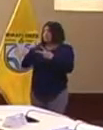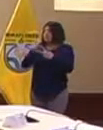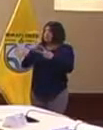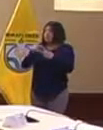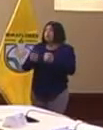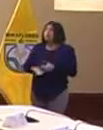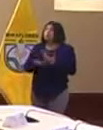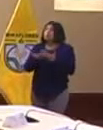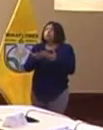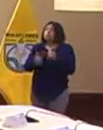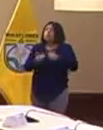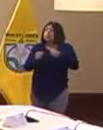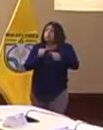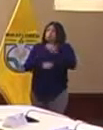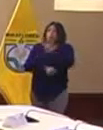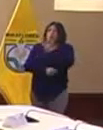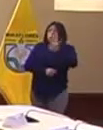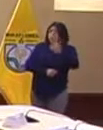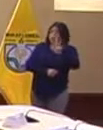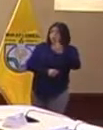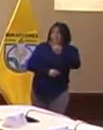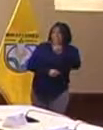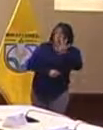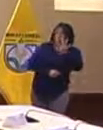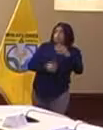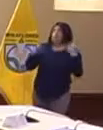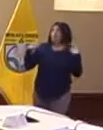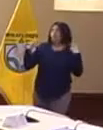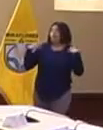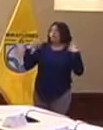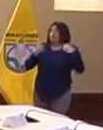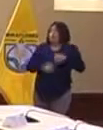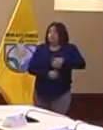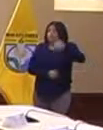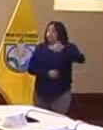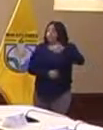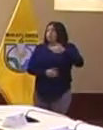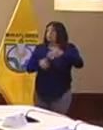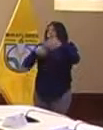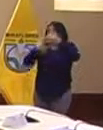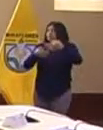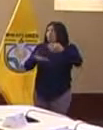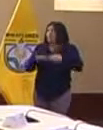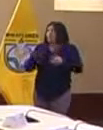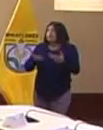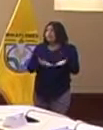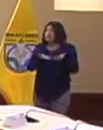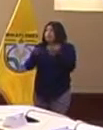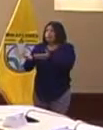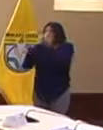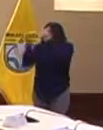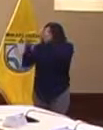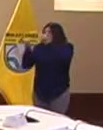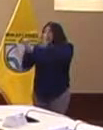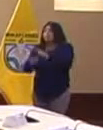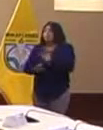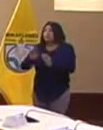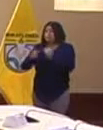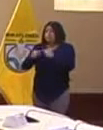el proveído 424 remitido por la Gerencia Municipal, mediante el cual traslada el informe